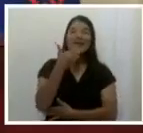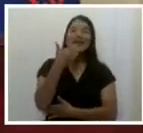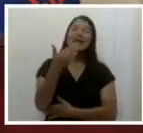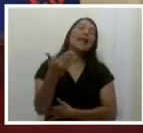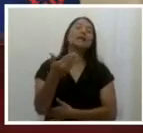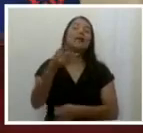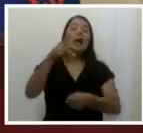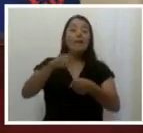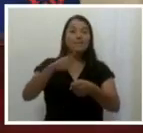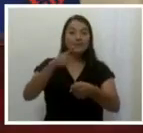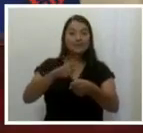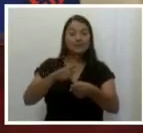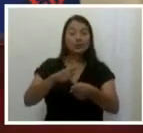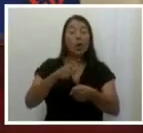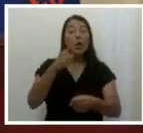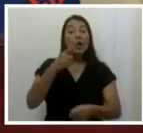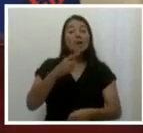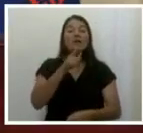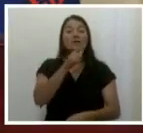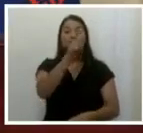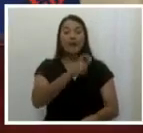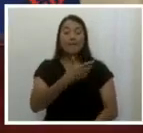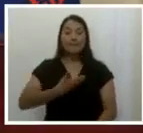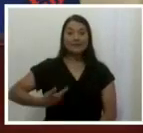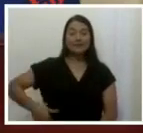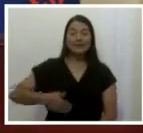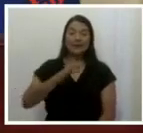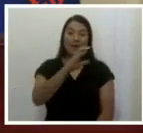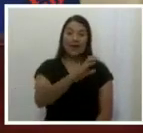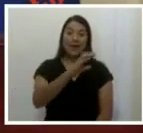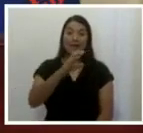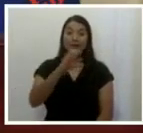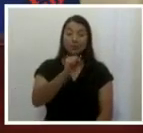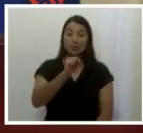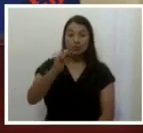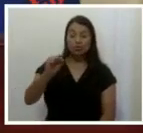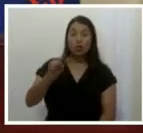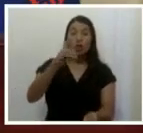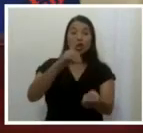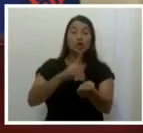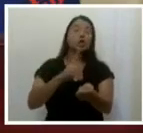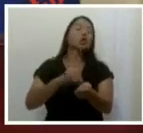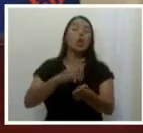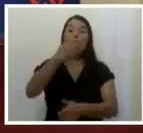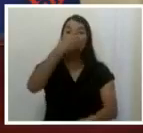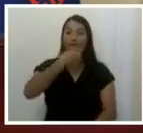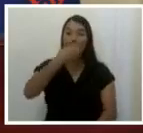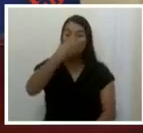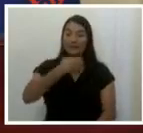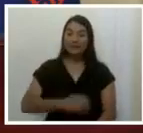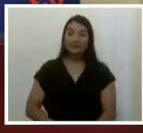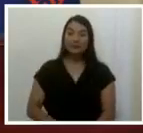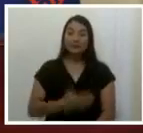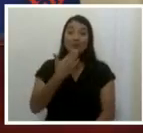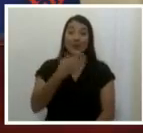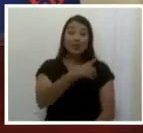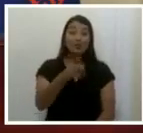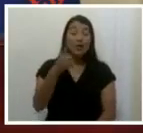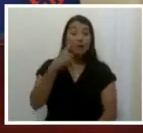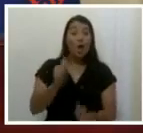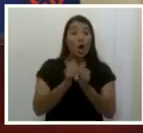la participación del presidente de la Caja Costarricense de Seguro Social, el doctor Román Macaya. Gracias por